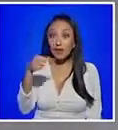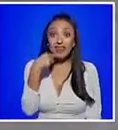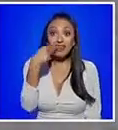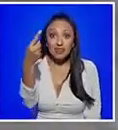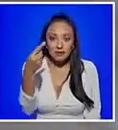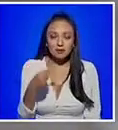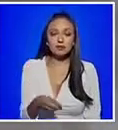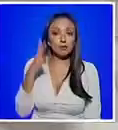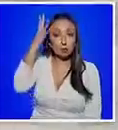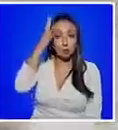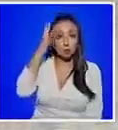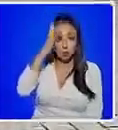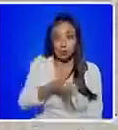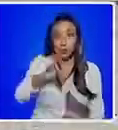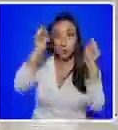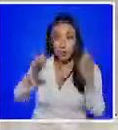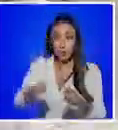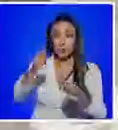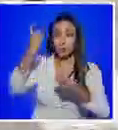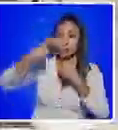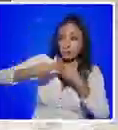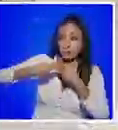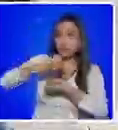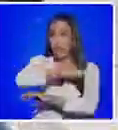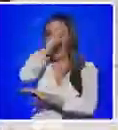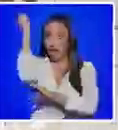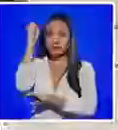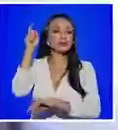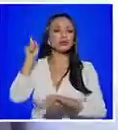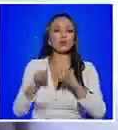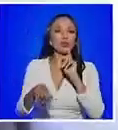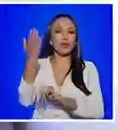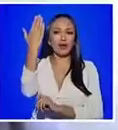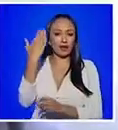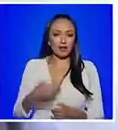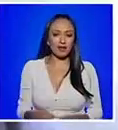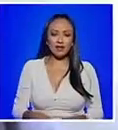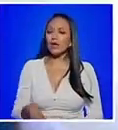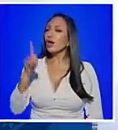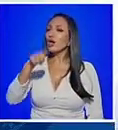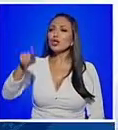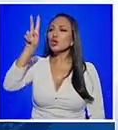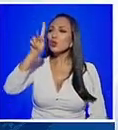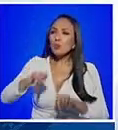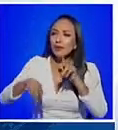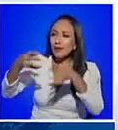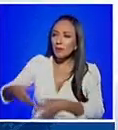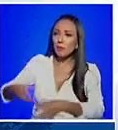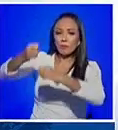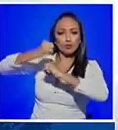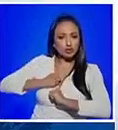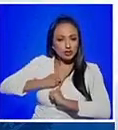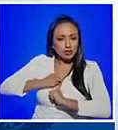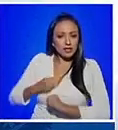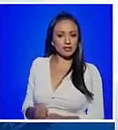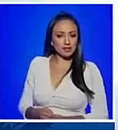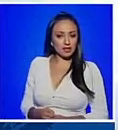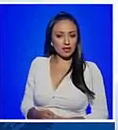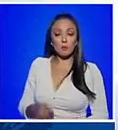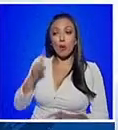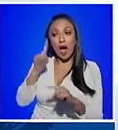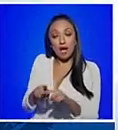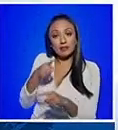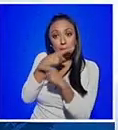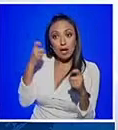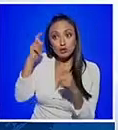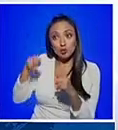si Yunda pudiera participar y ganara, tampoco podrá ser alcalde. No va a poder posesionarse porque hasta marzo del próximo